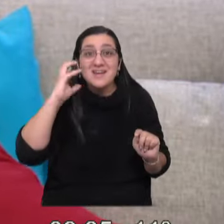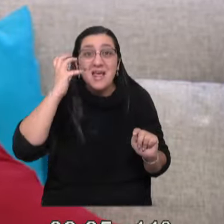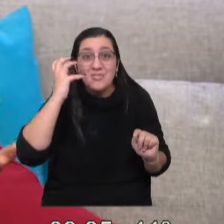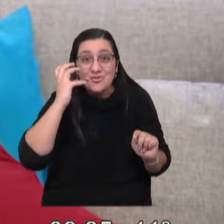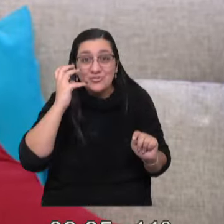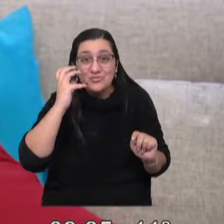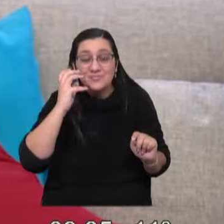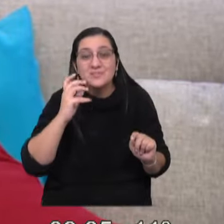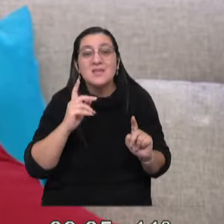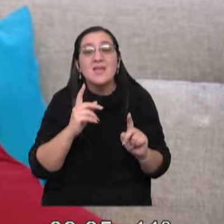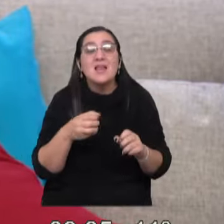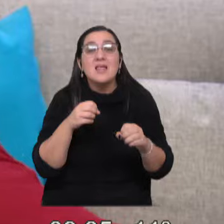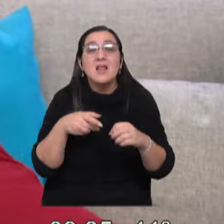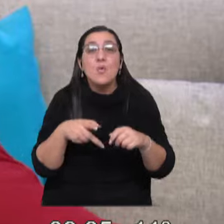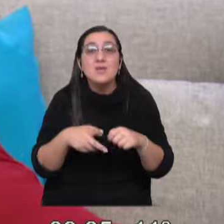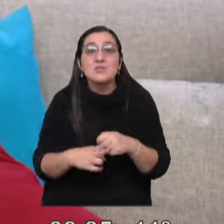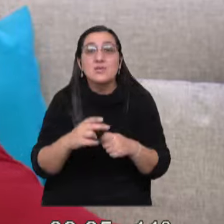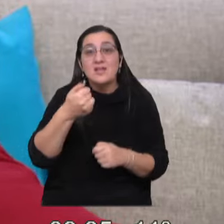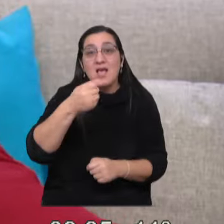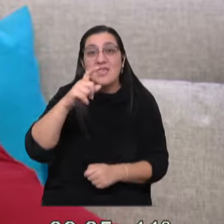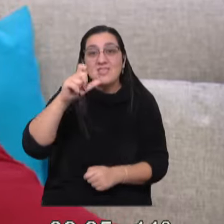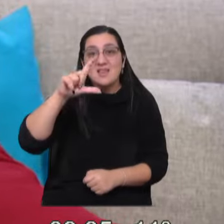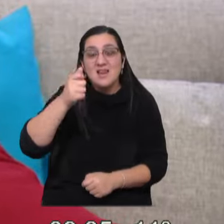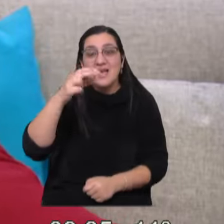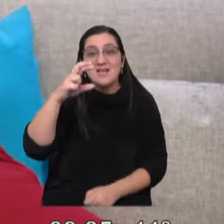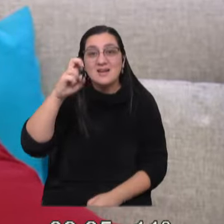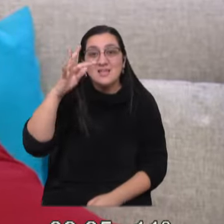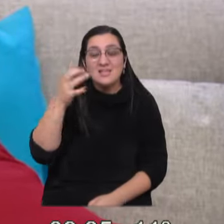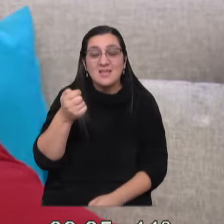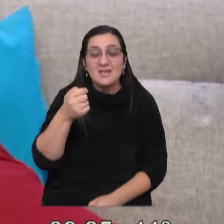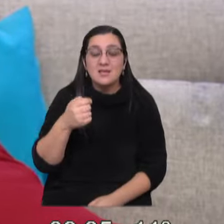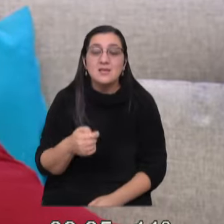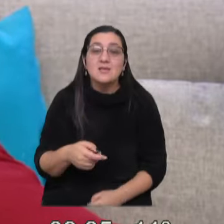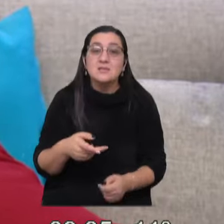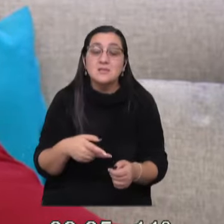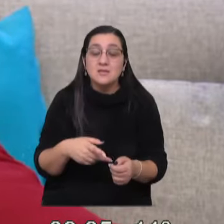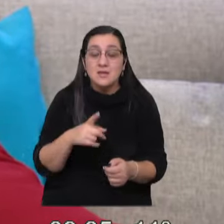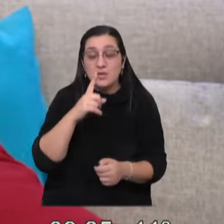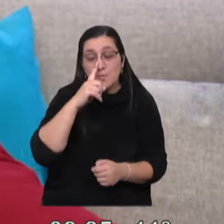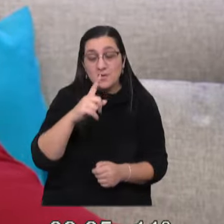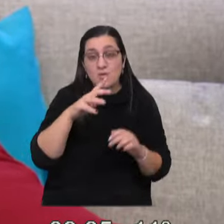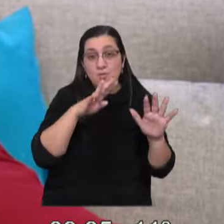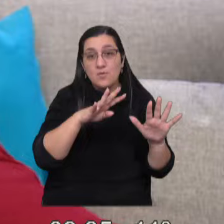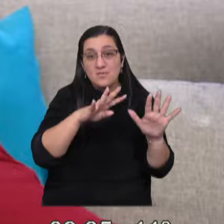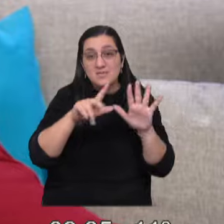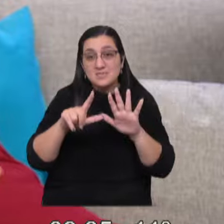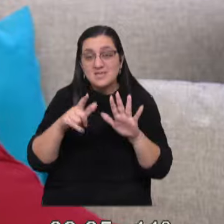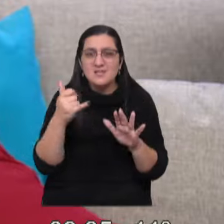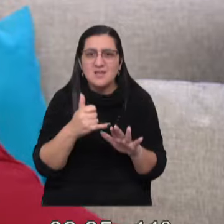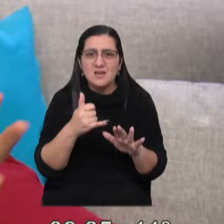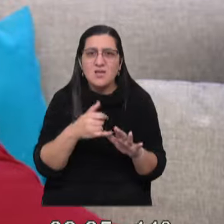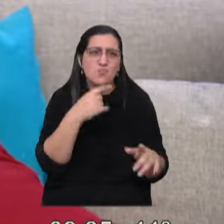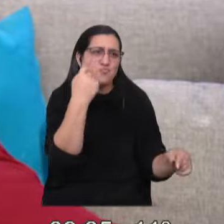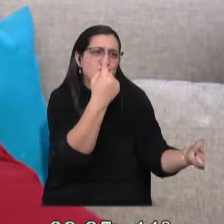Adela reta este la construcción se hizo en los años 90 y se inauguró en el año 1997 y cuenta con una